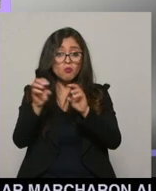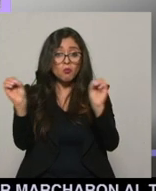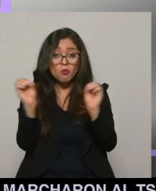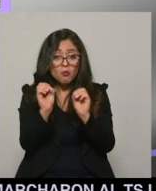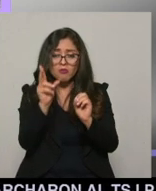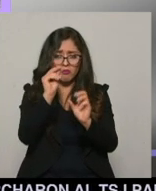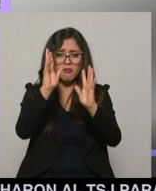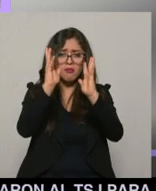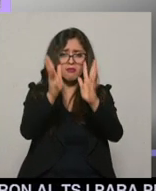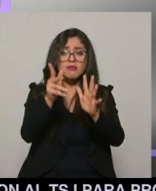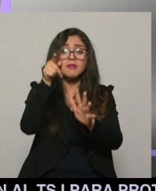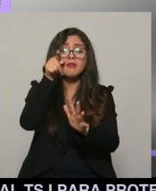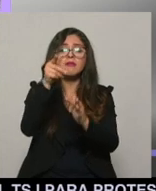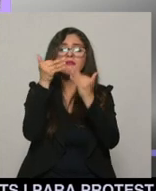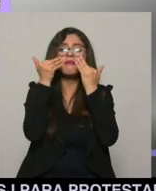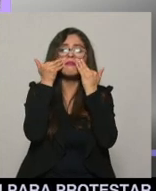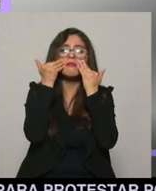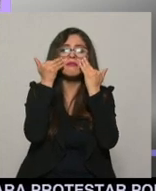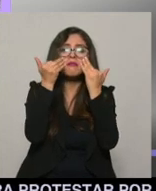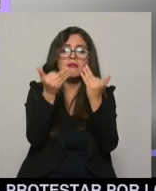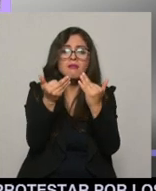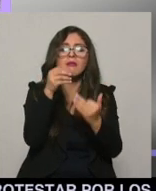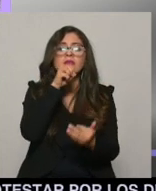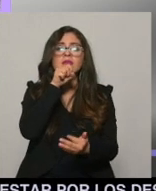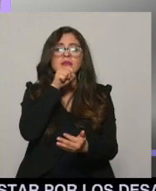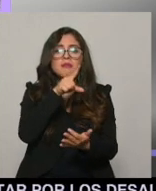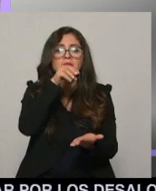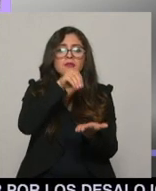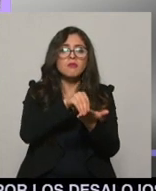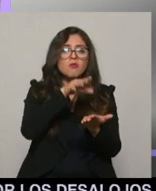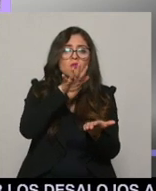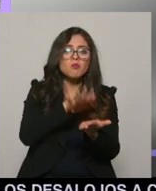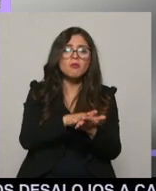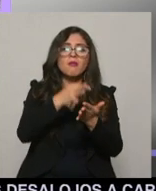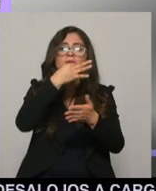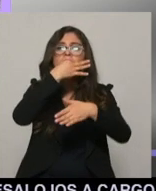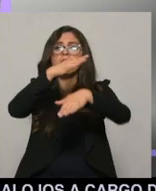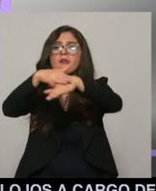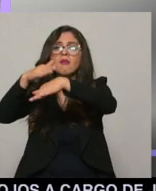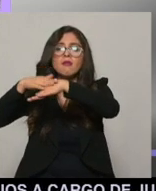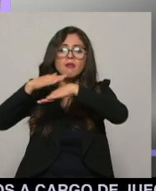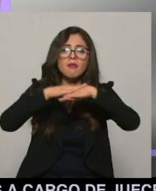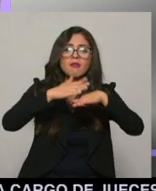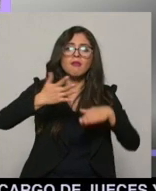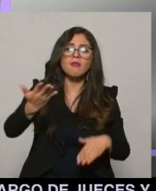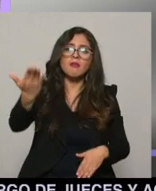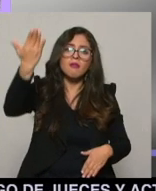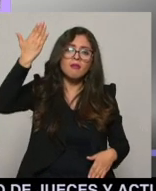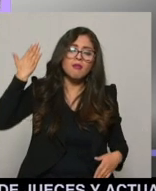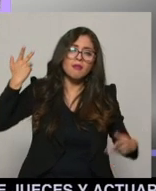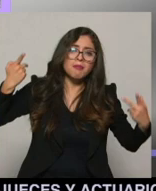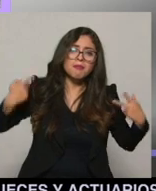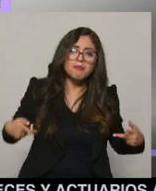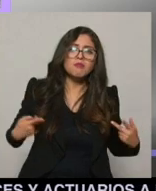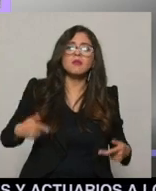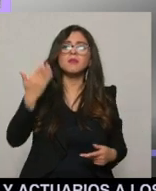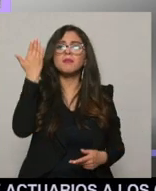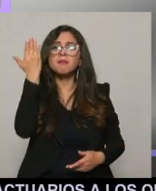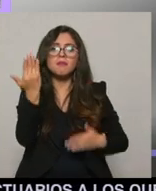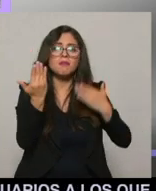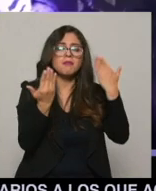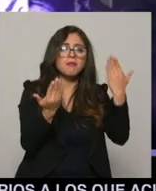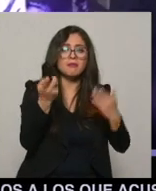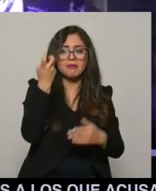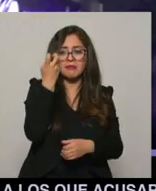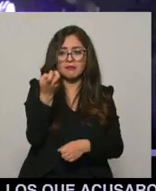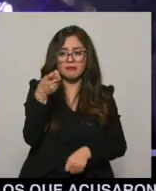solamente son testigos, sino que a la vez también son voceros de lo que la sociedad está pidiendo, está exigiendo, está viviendo en